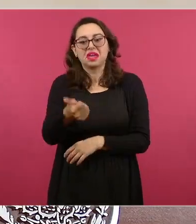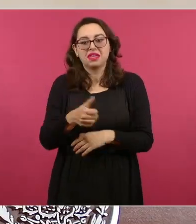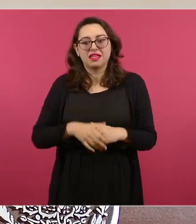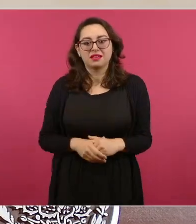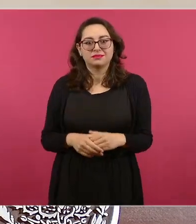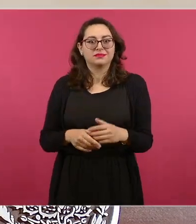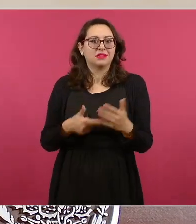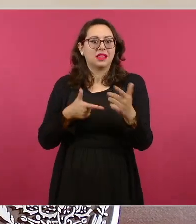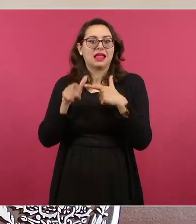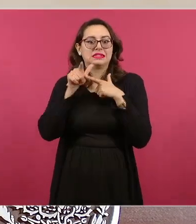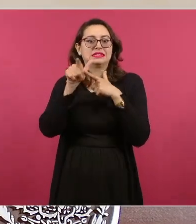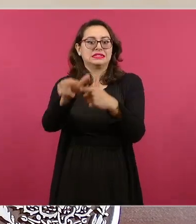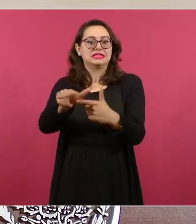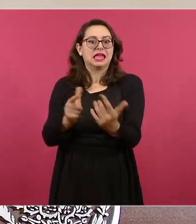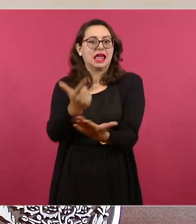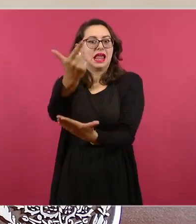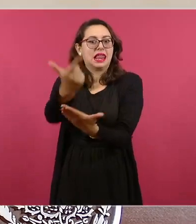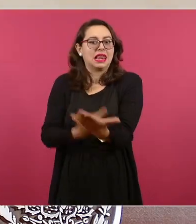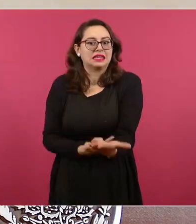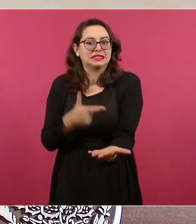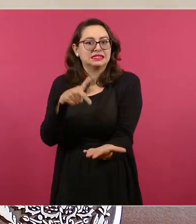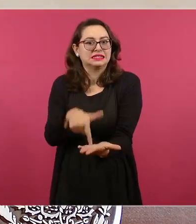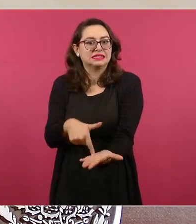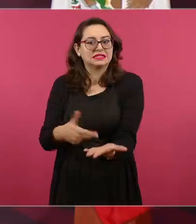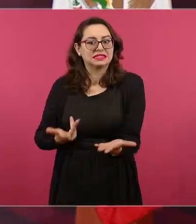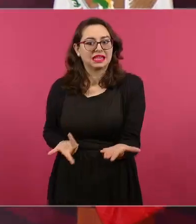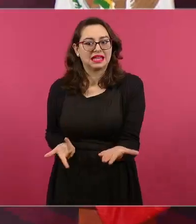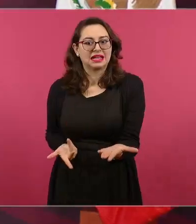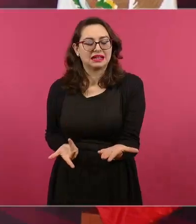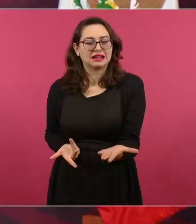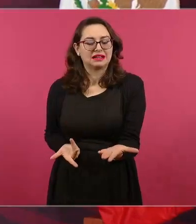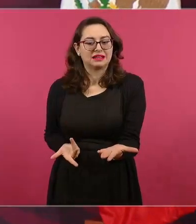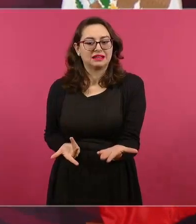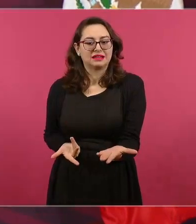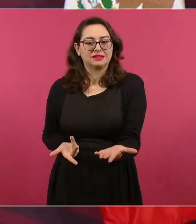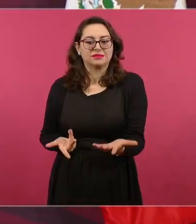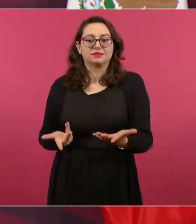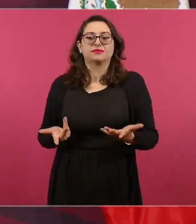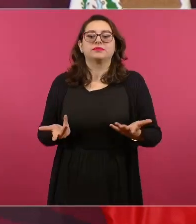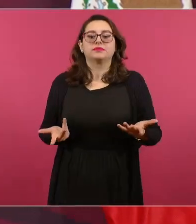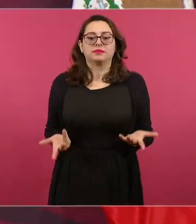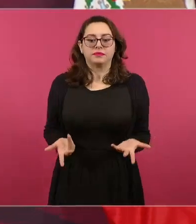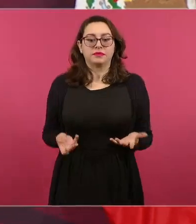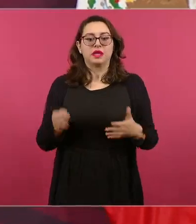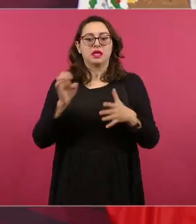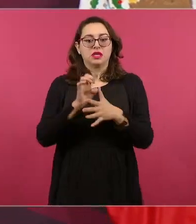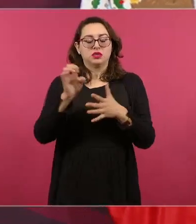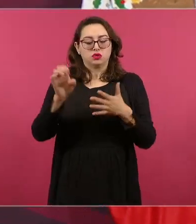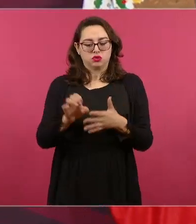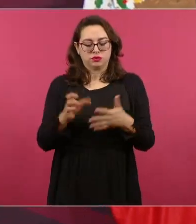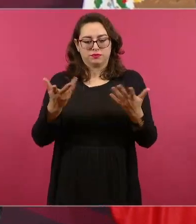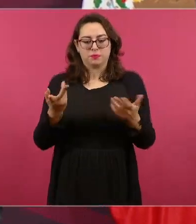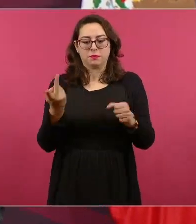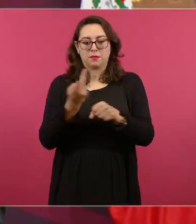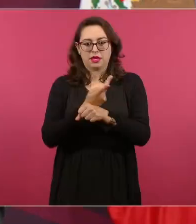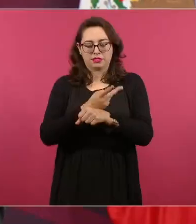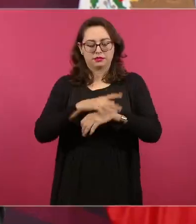quitarlo, pues, de la lista. Entonces, lo que estamos haciendo es